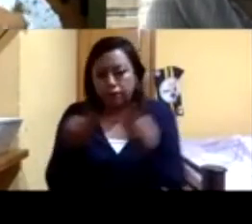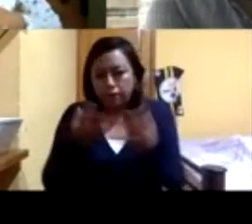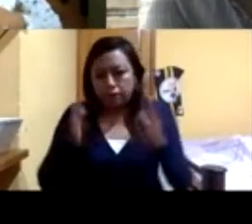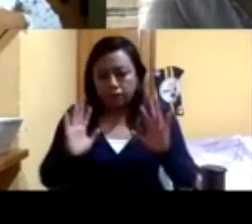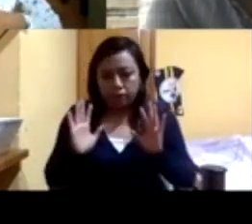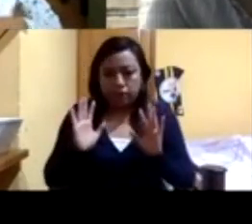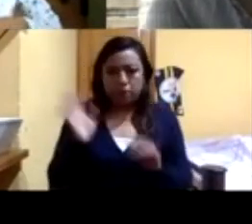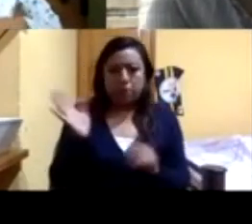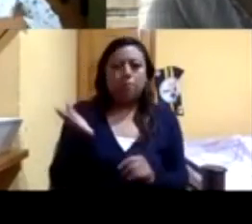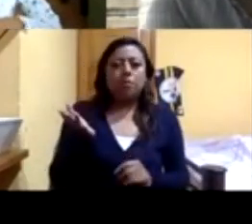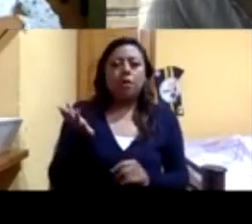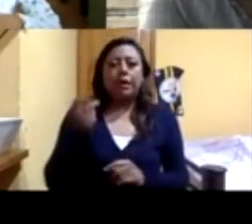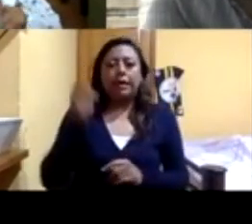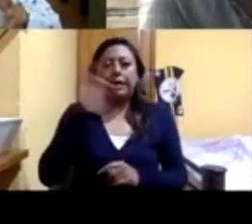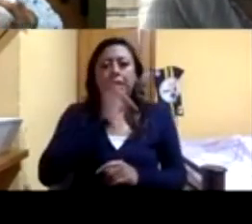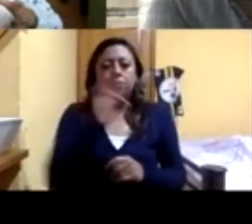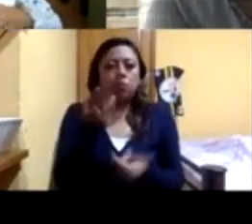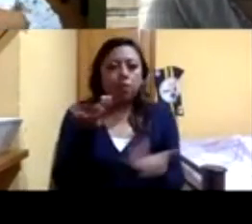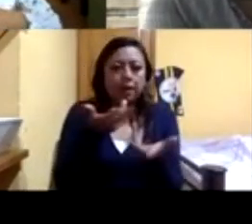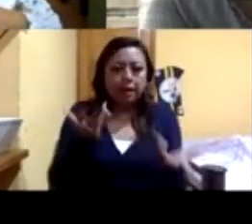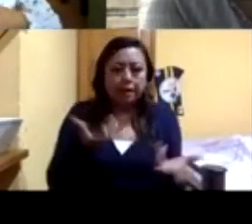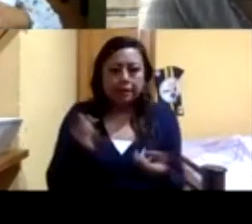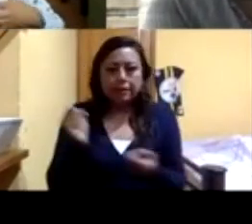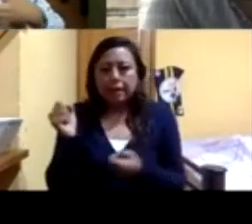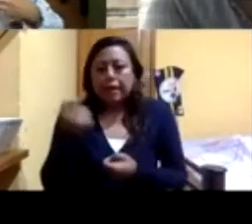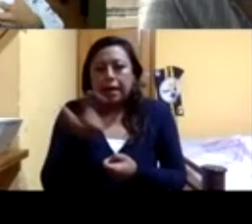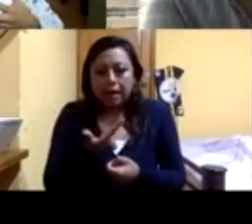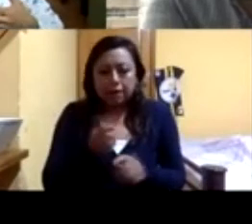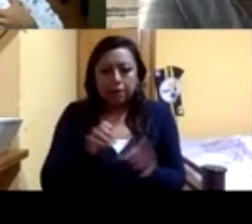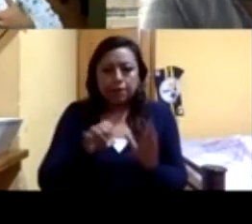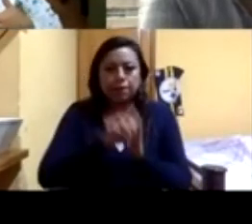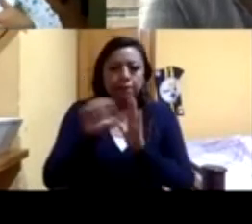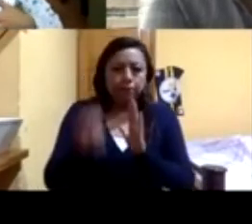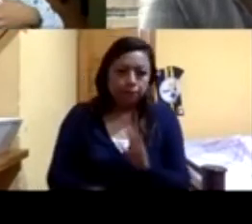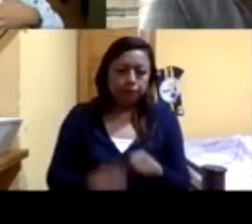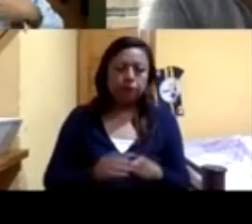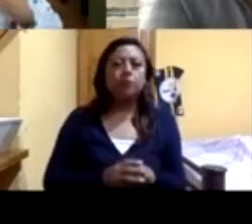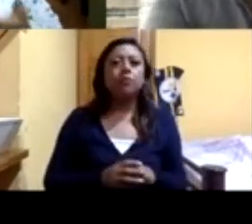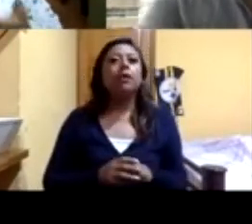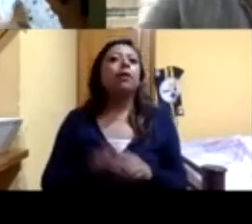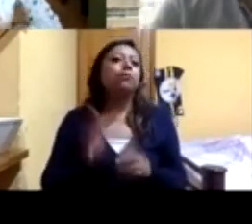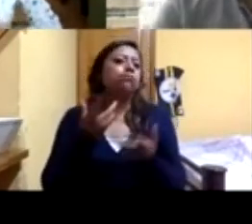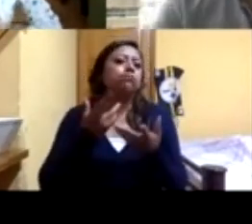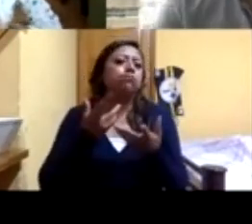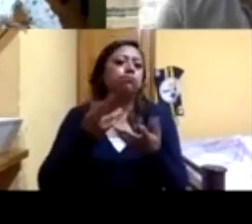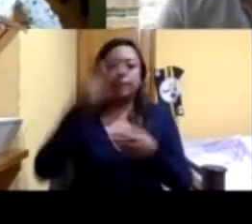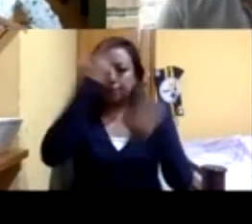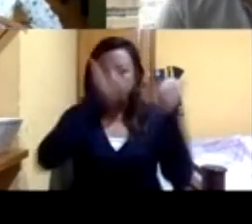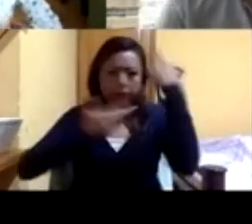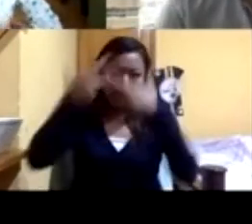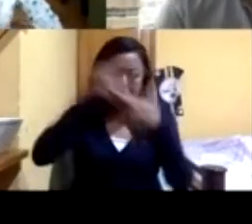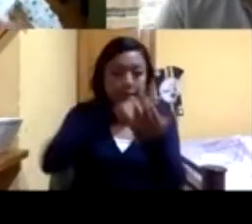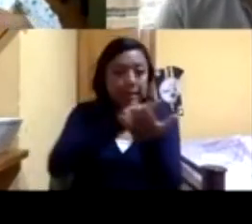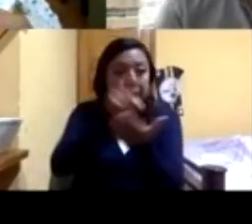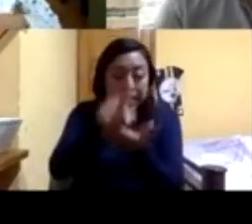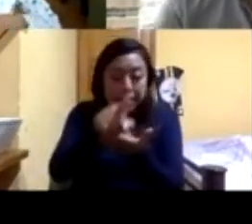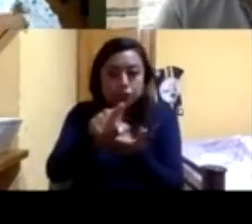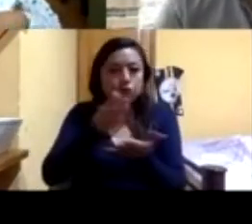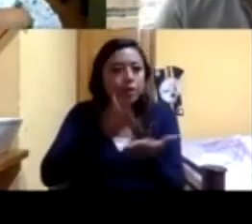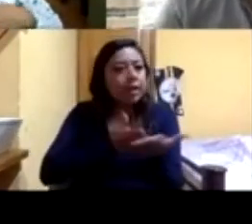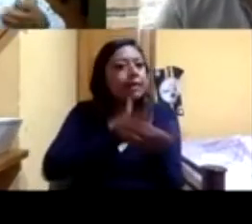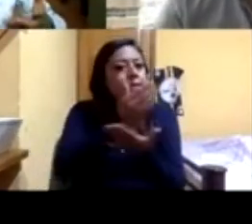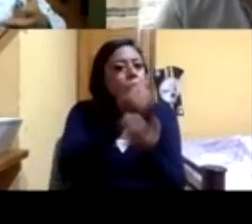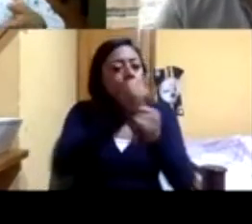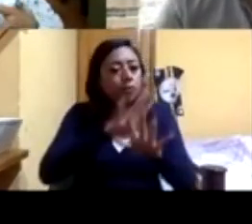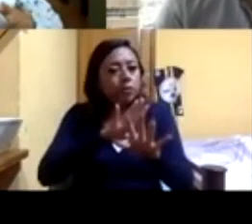ampliar plazos, pero para, digamos, solventación de recursos de revisión, el derecho de acceso a la información sobre COVID